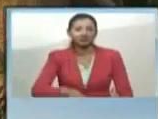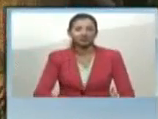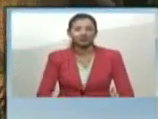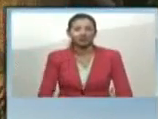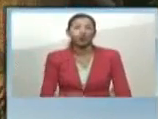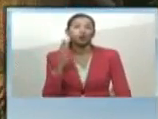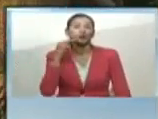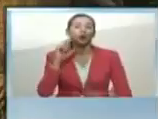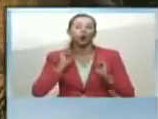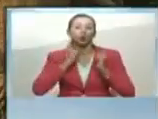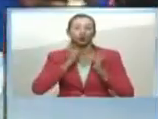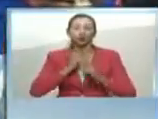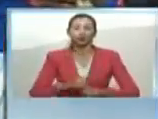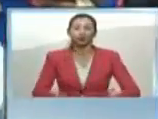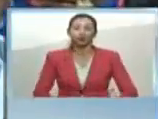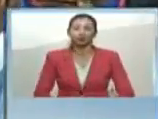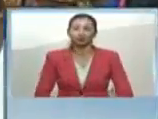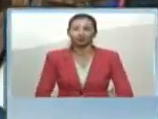Bueno,